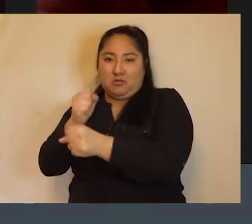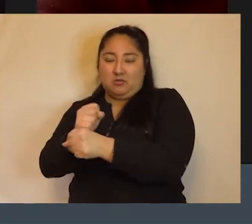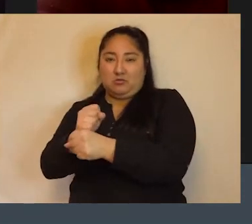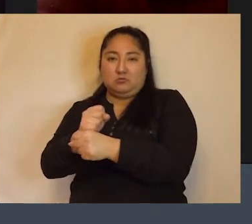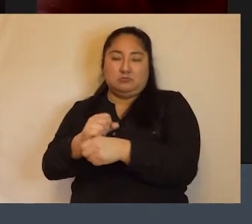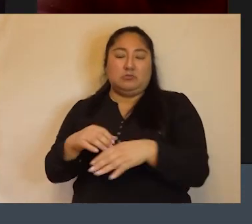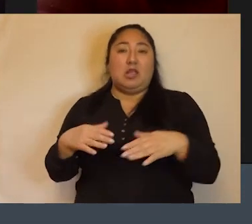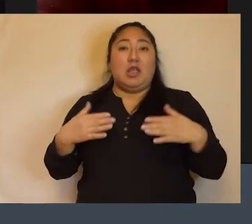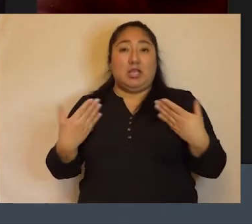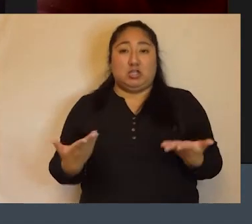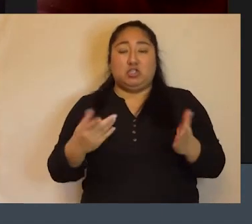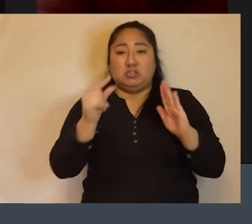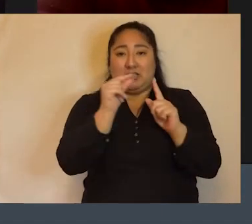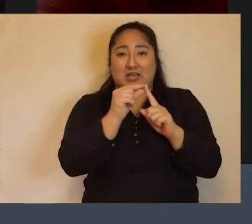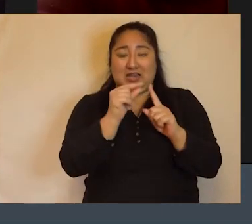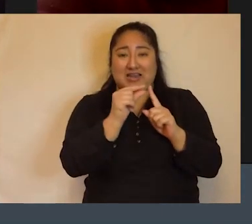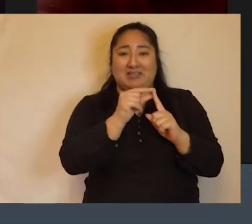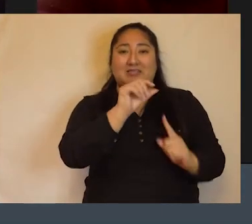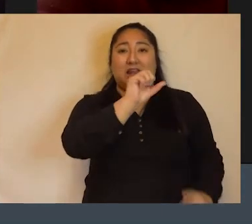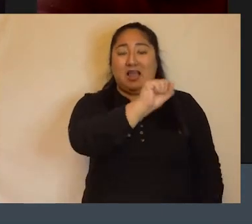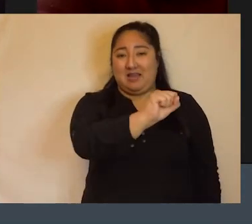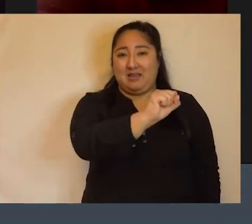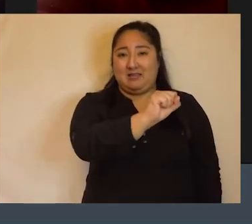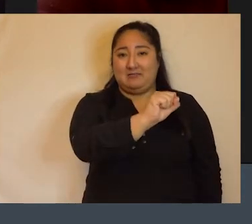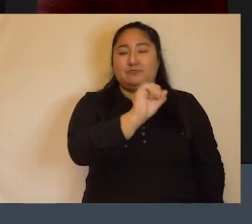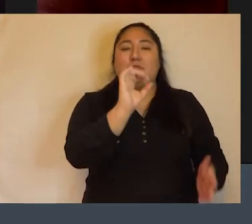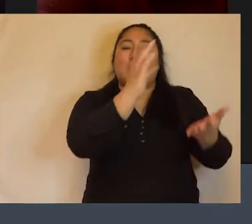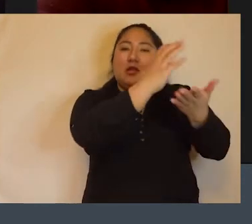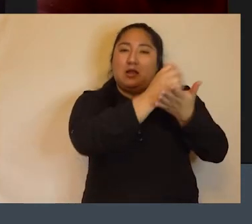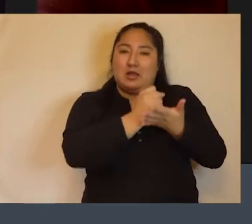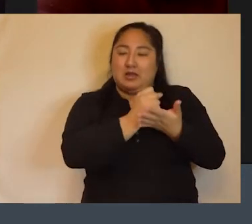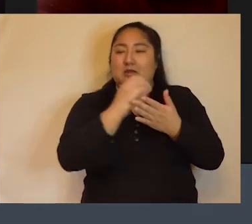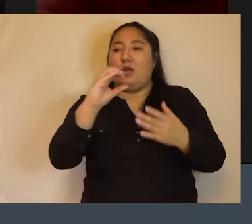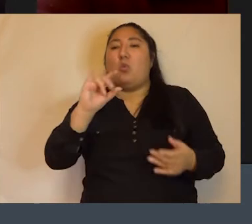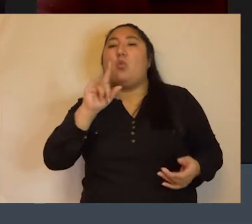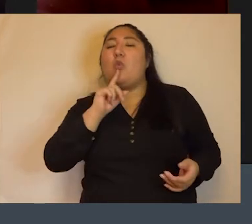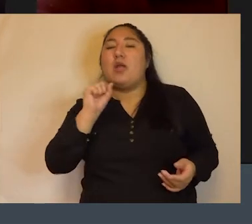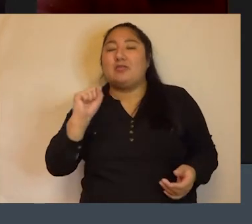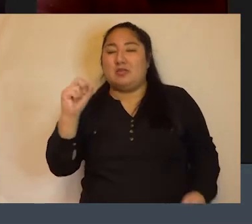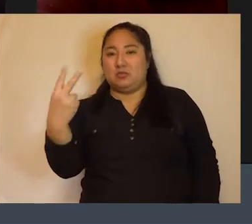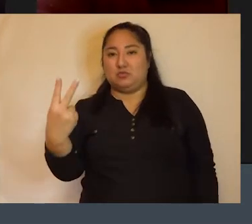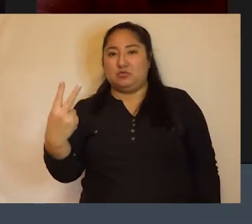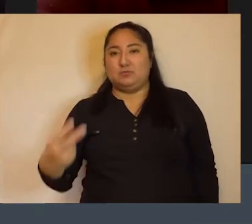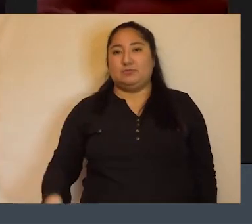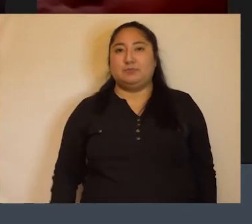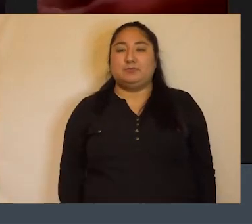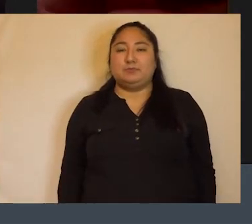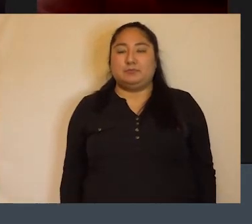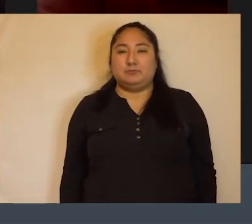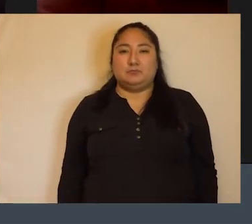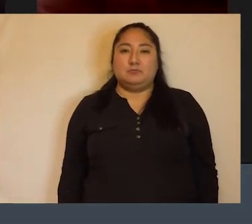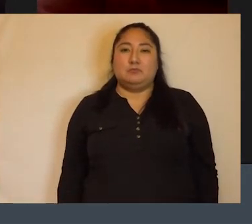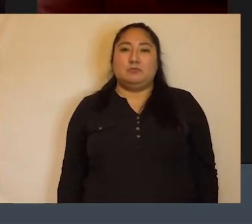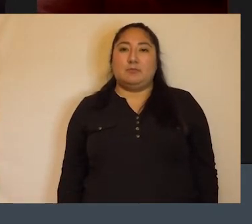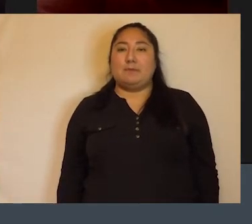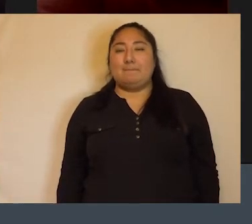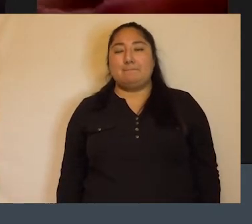trabajador, entonces la letra APB letra A le gana a la cuenta 2.